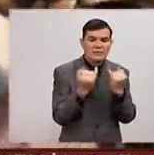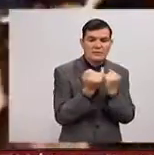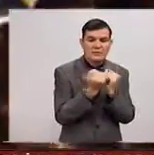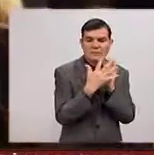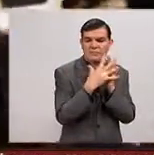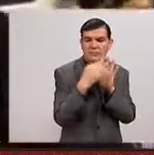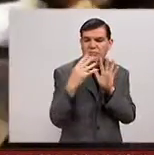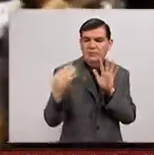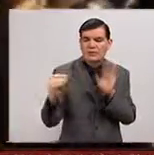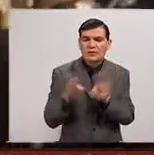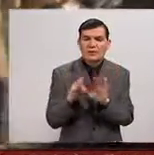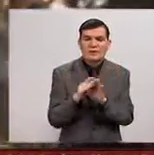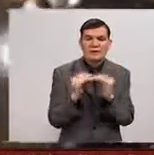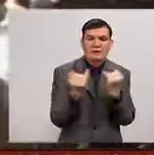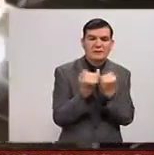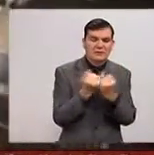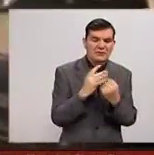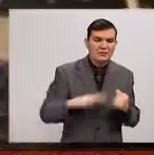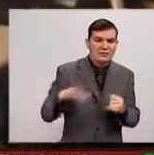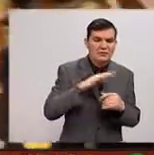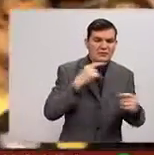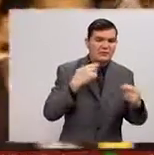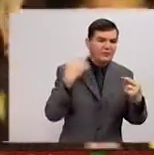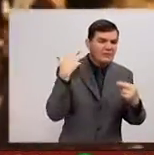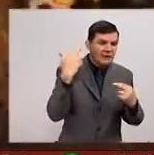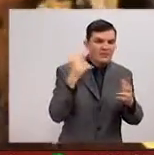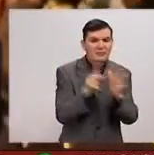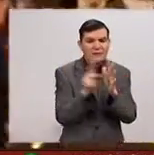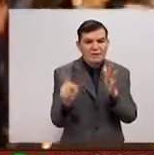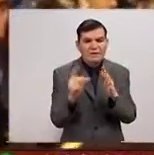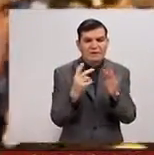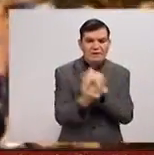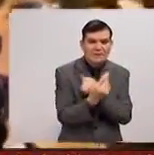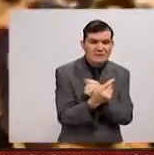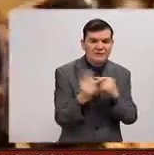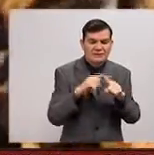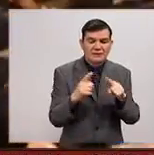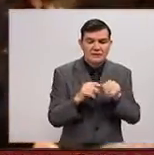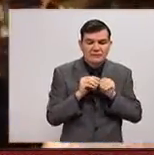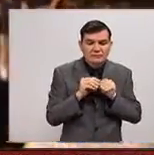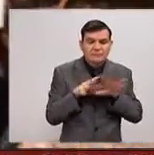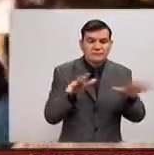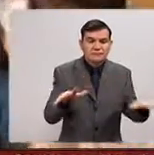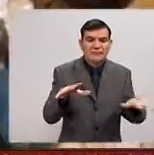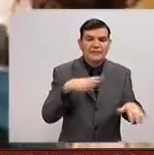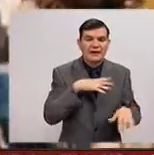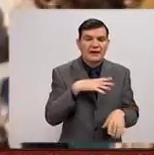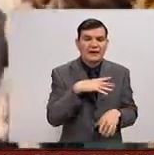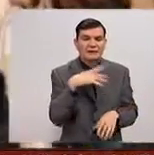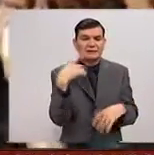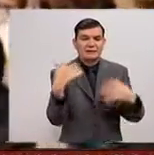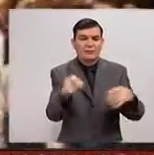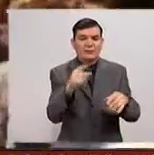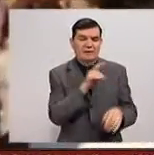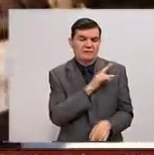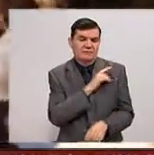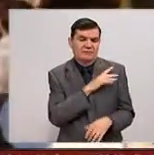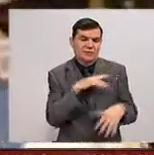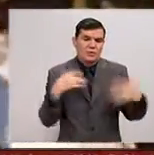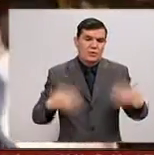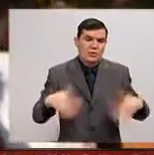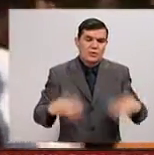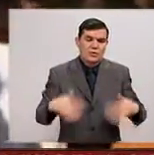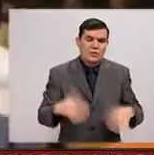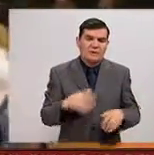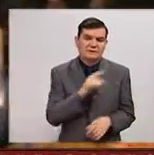diferentes fuentes y entre diferentes medios de comunicación, de tal forma que genera o detona esta alarma de pánico. Así es, por